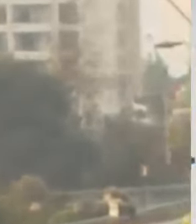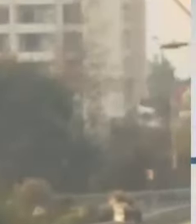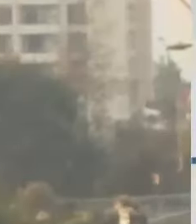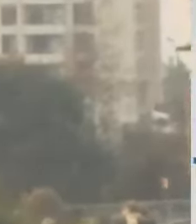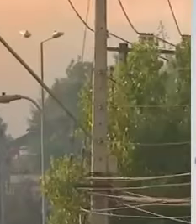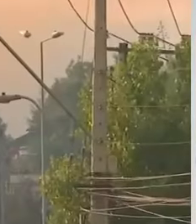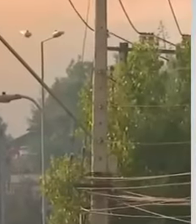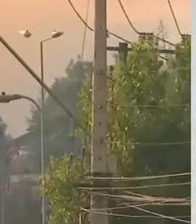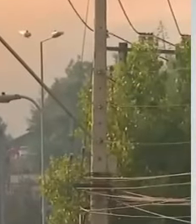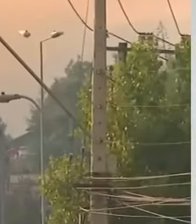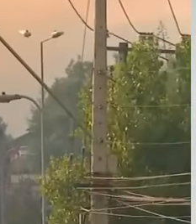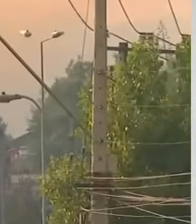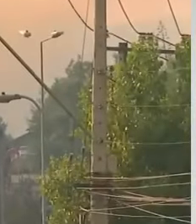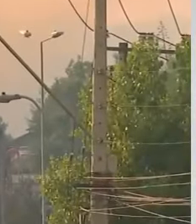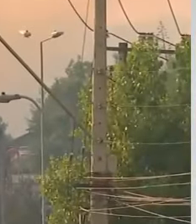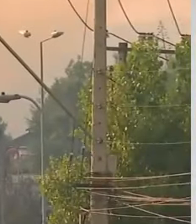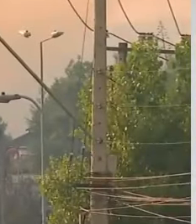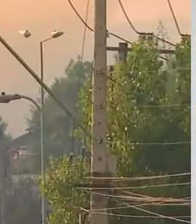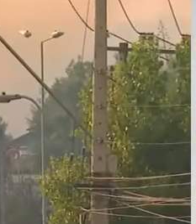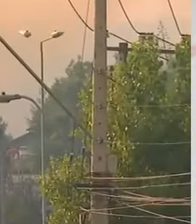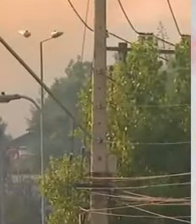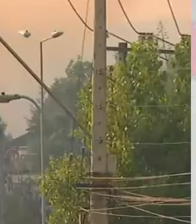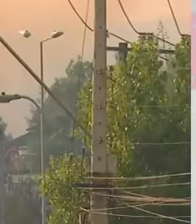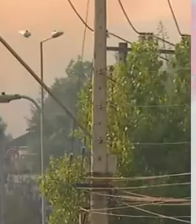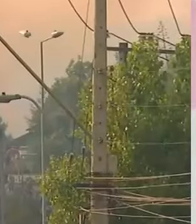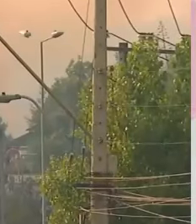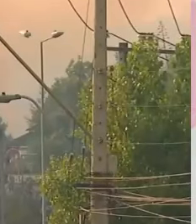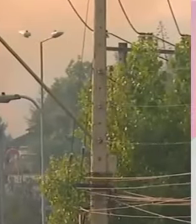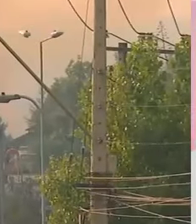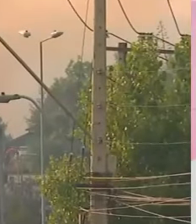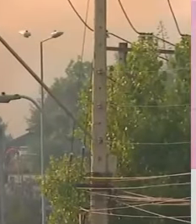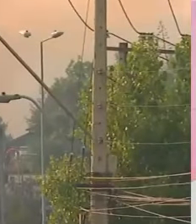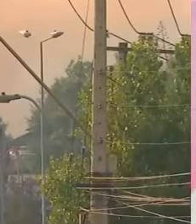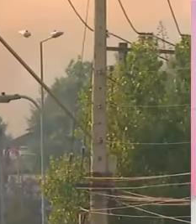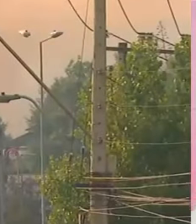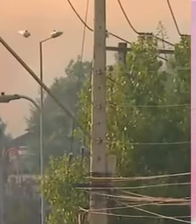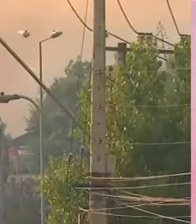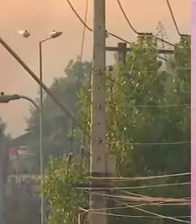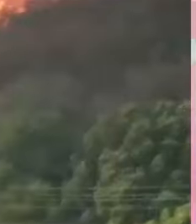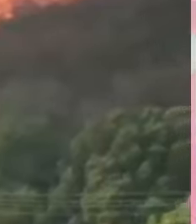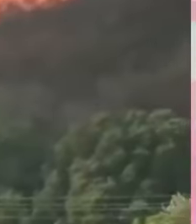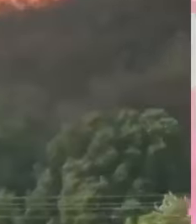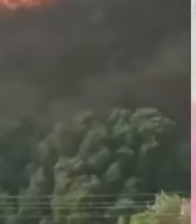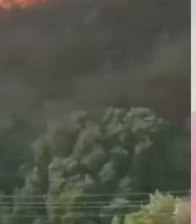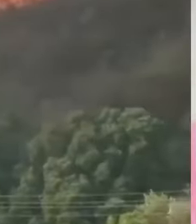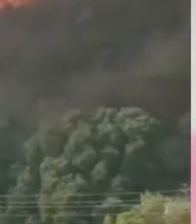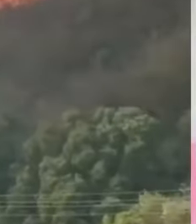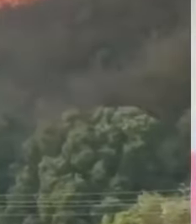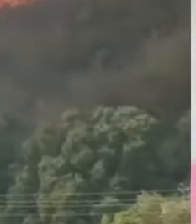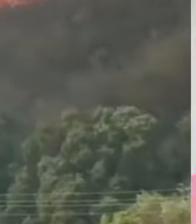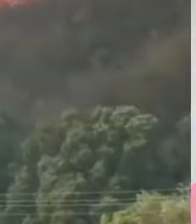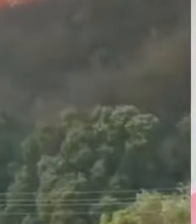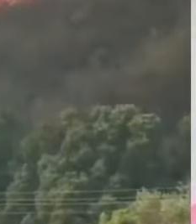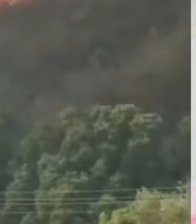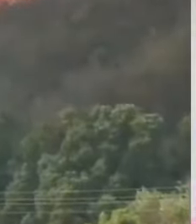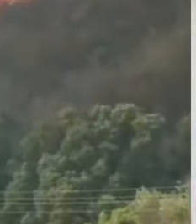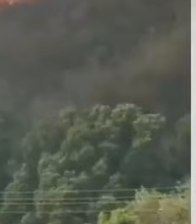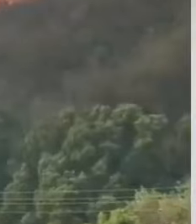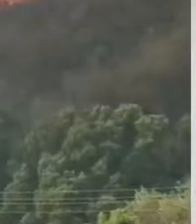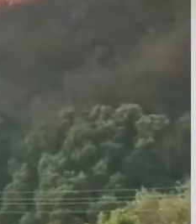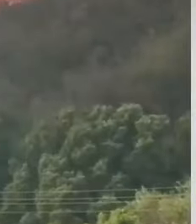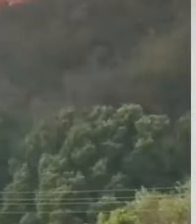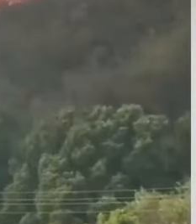Quiero decir que en las emergencias vividas por el país en los años anteriores no